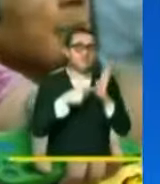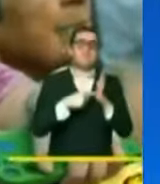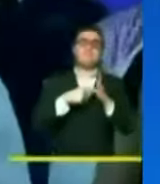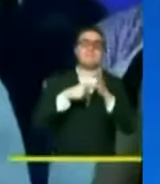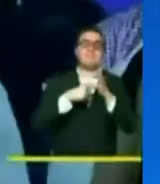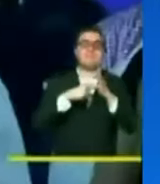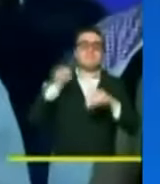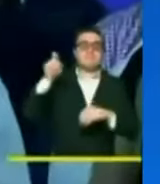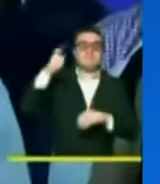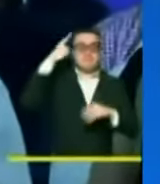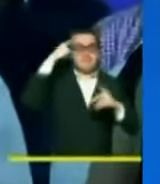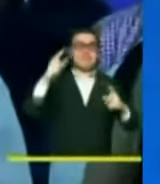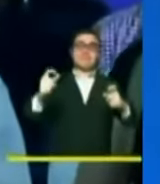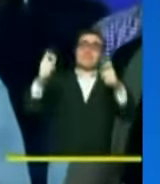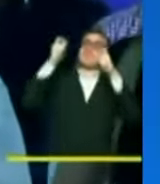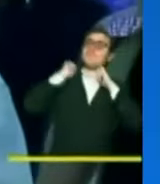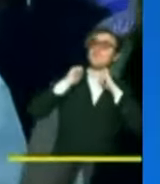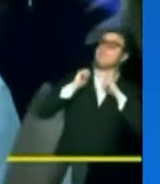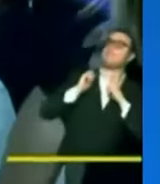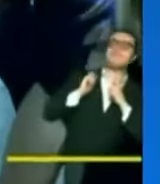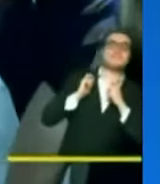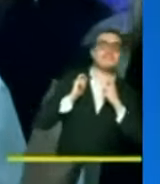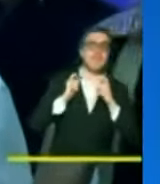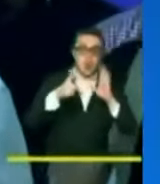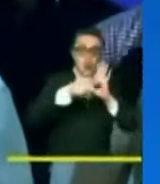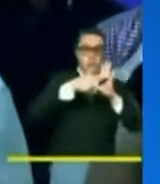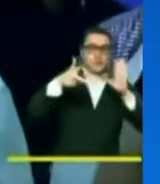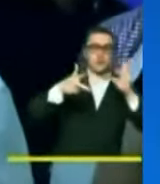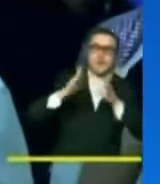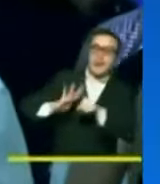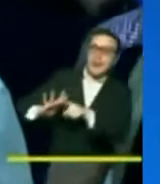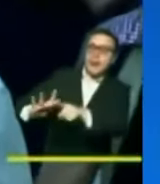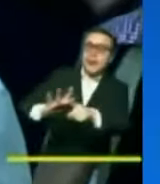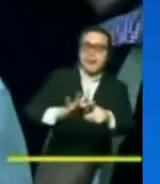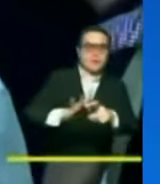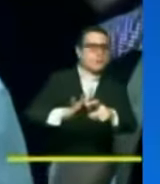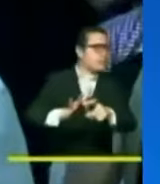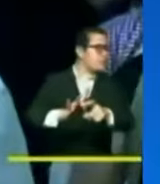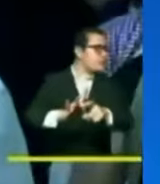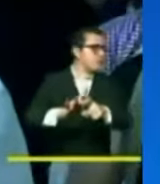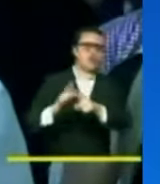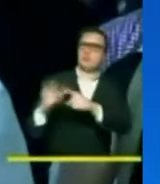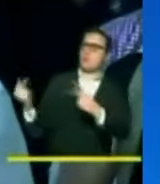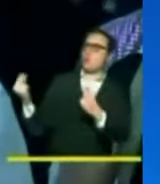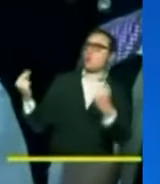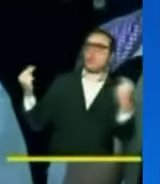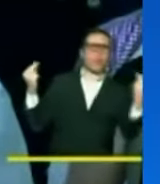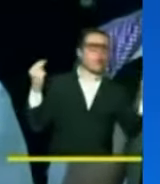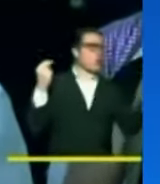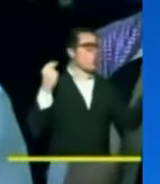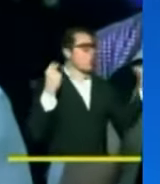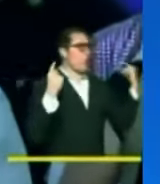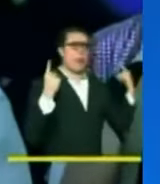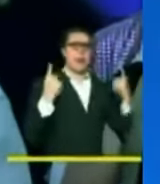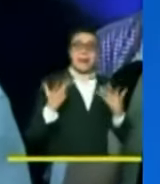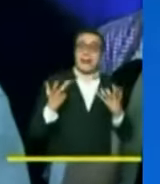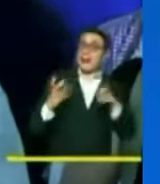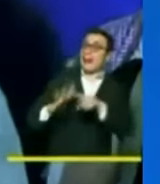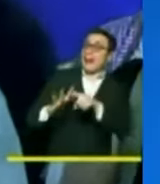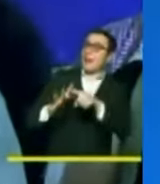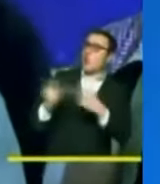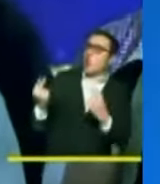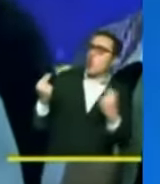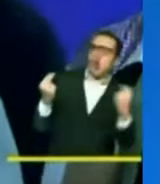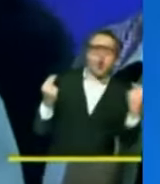atizar un momento de pola polarización política inconveniente en donde además no